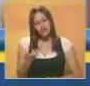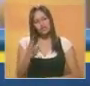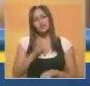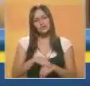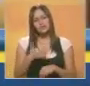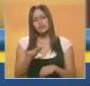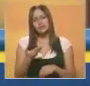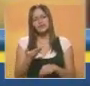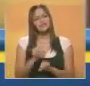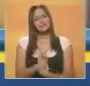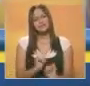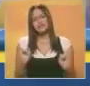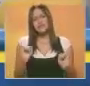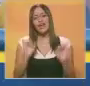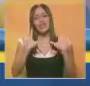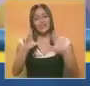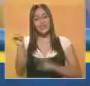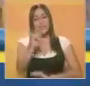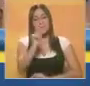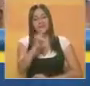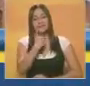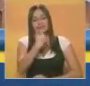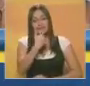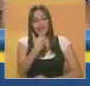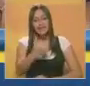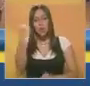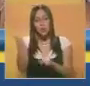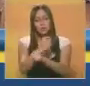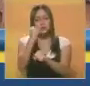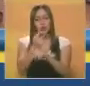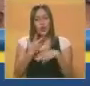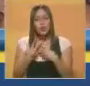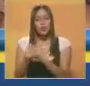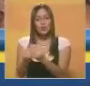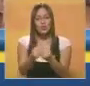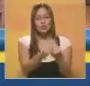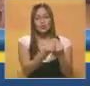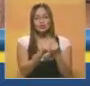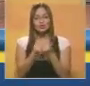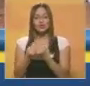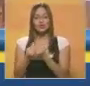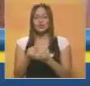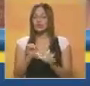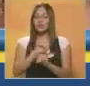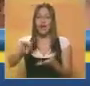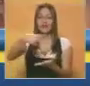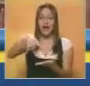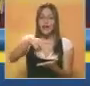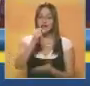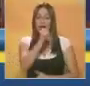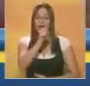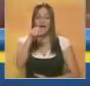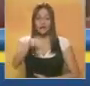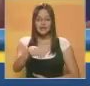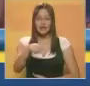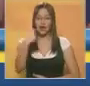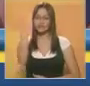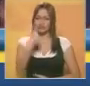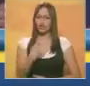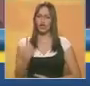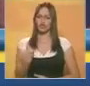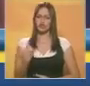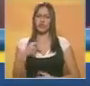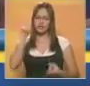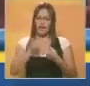porque son 10 meses casi que estamos trabajando juntos. Víctor, dejaste de bailar, de cantar y aquí te convertiste en un hombre serio que